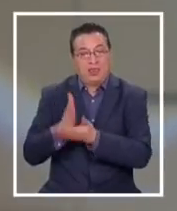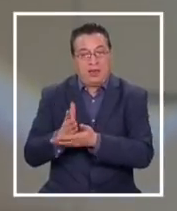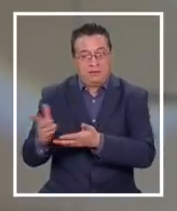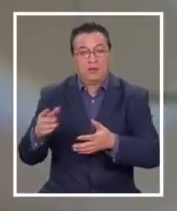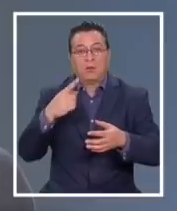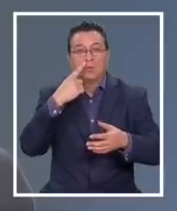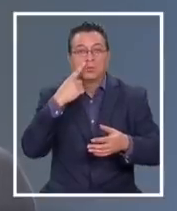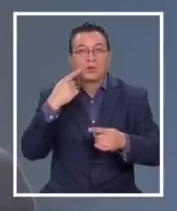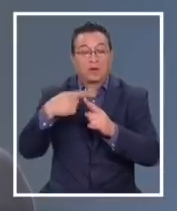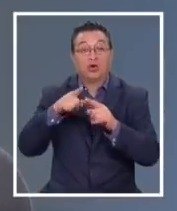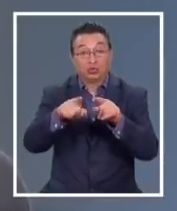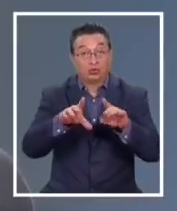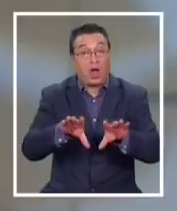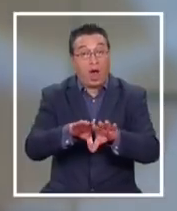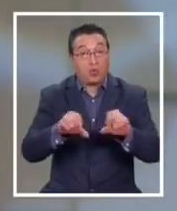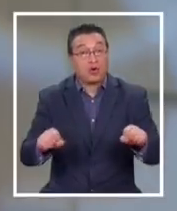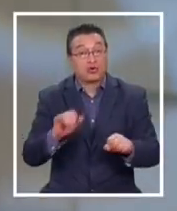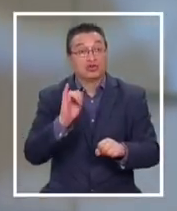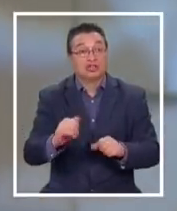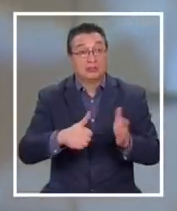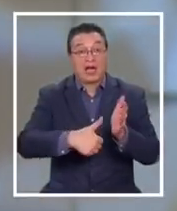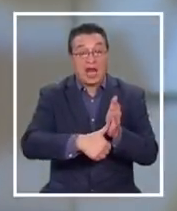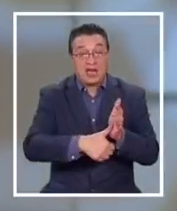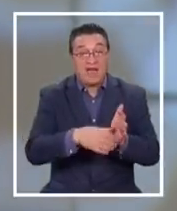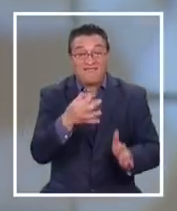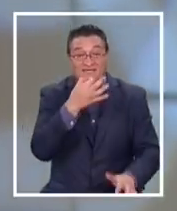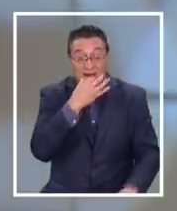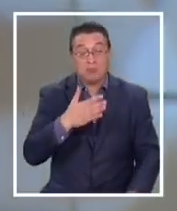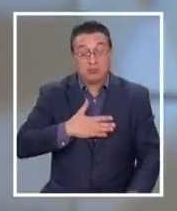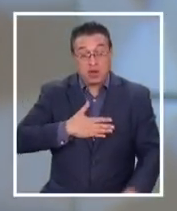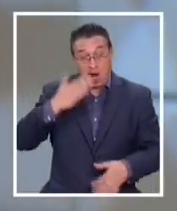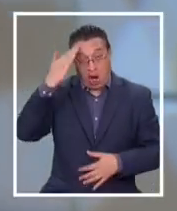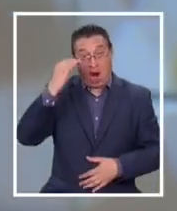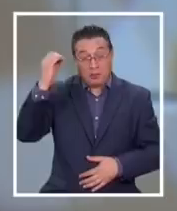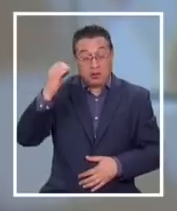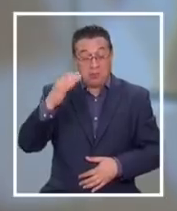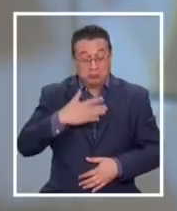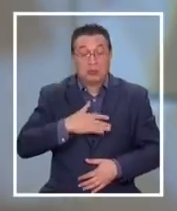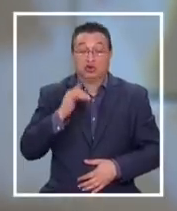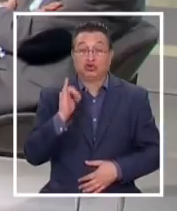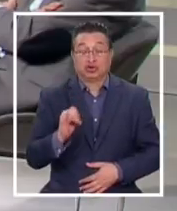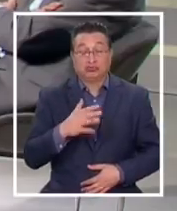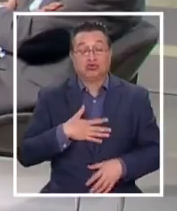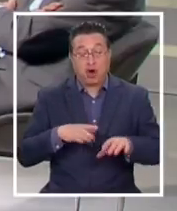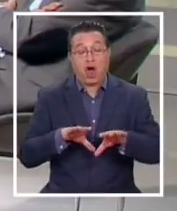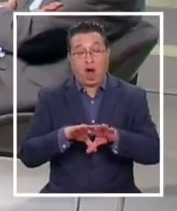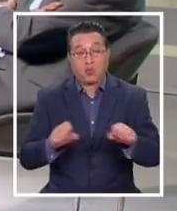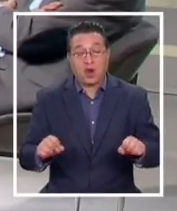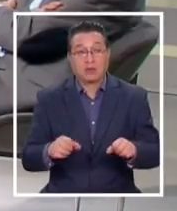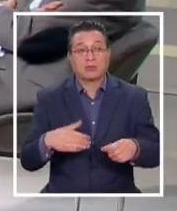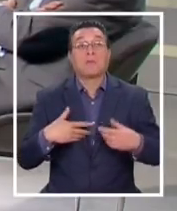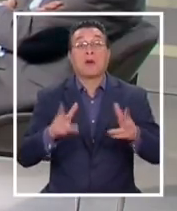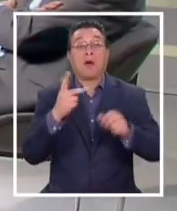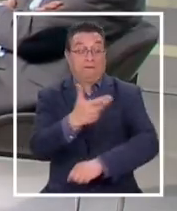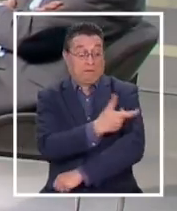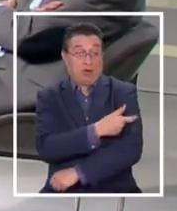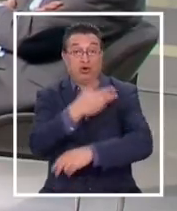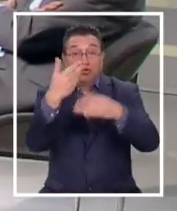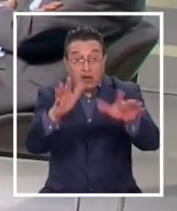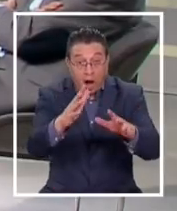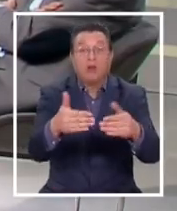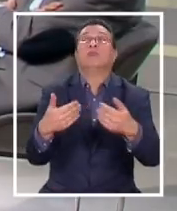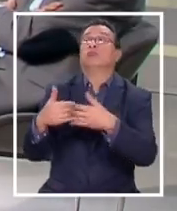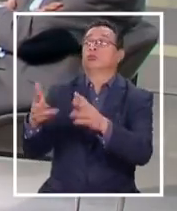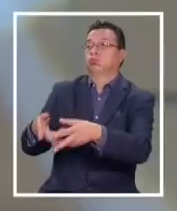con evidencia. ¿Usted es partidaria? ¿Usted es partidaria de tener un carné verde? Mi opinión personal, sí. O sea, que tengan más libertad los vacunados en algún